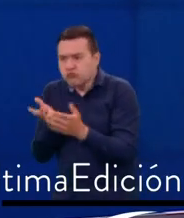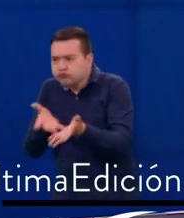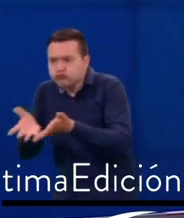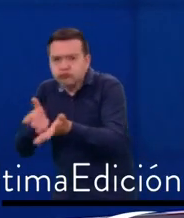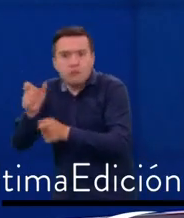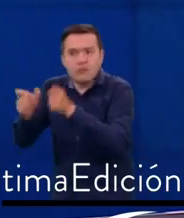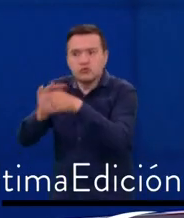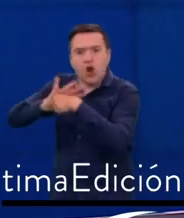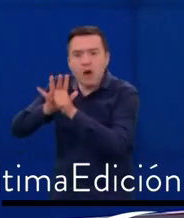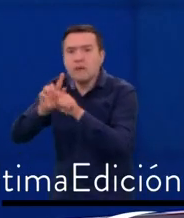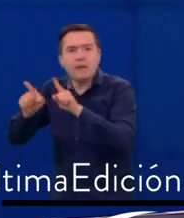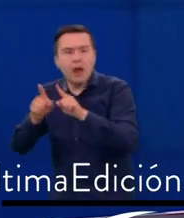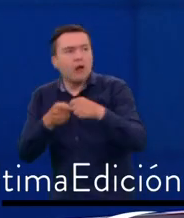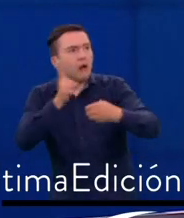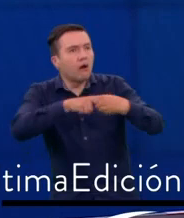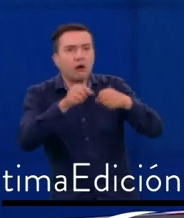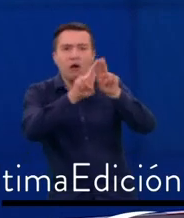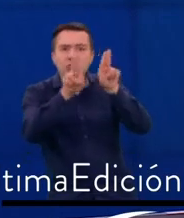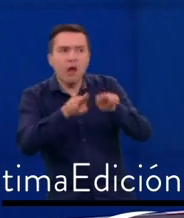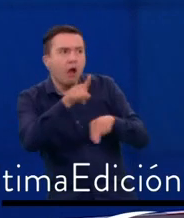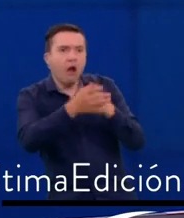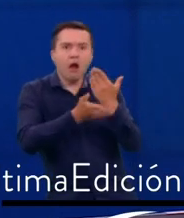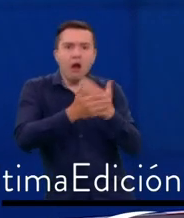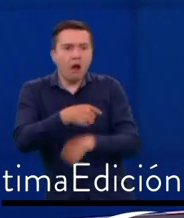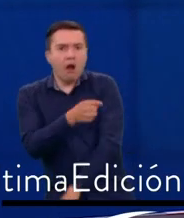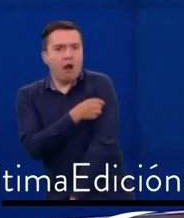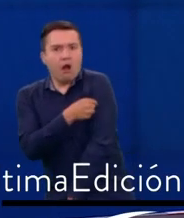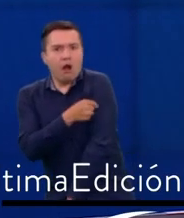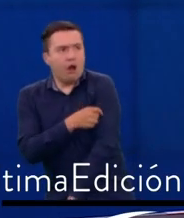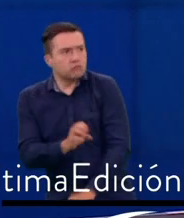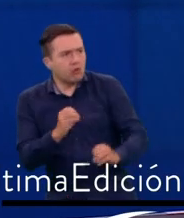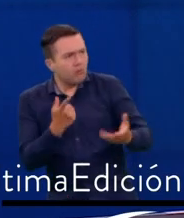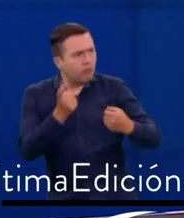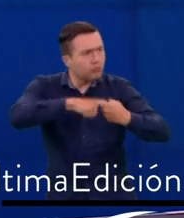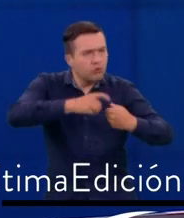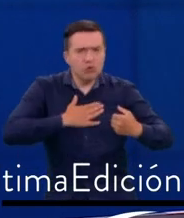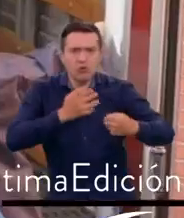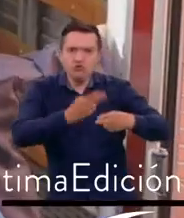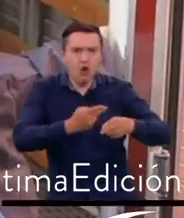de la vacunación. Hoy le piden al gobierno y a las IPS donde trabajan que los incluyan.